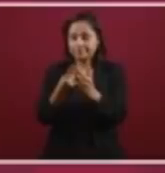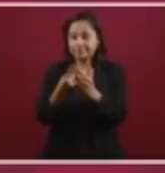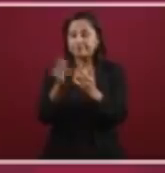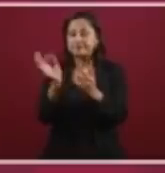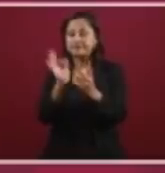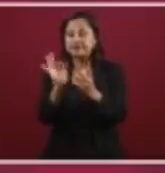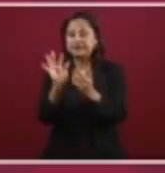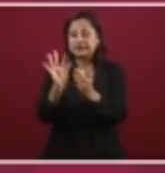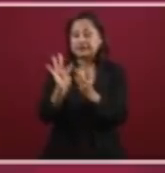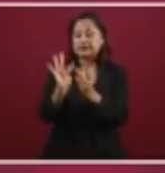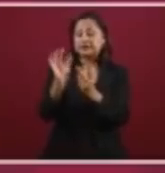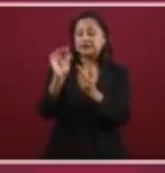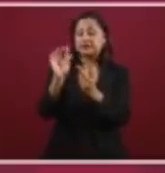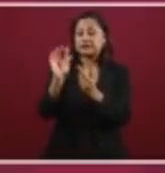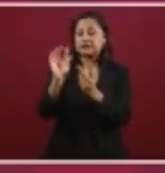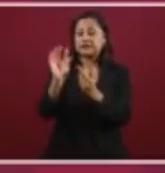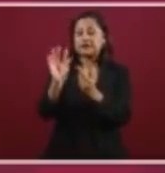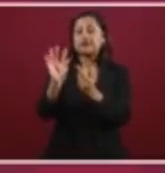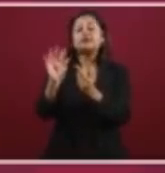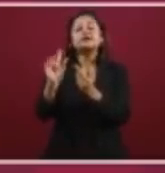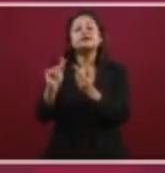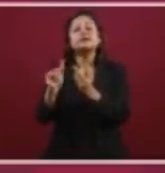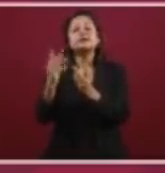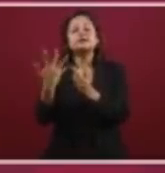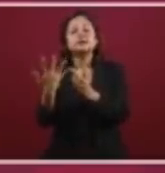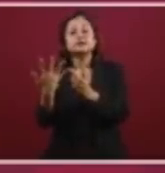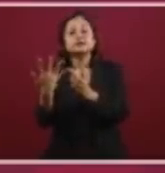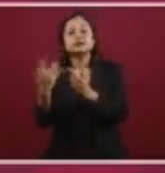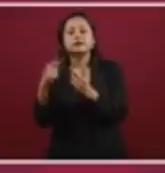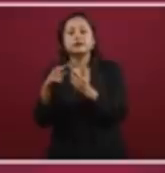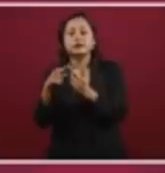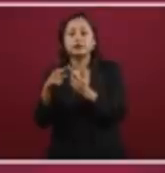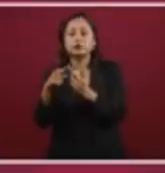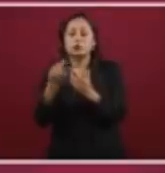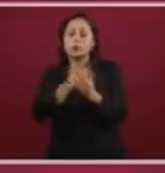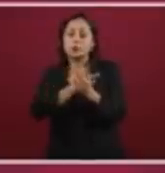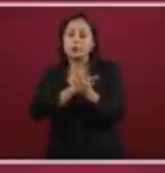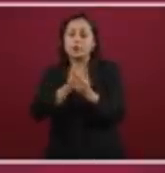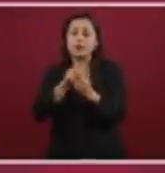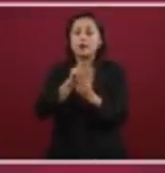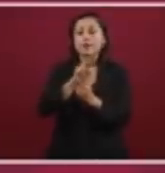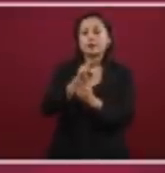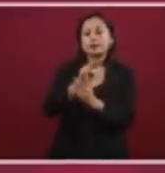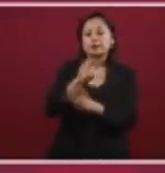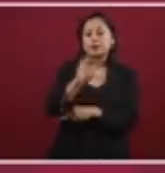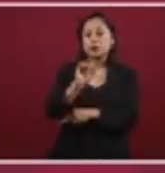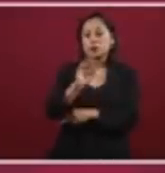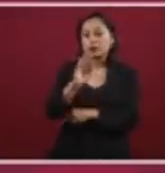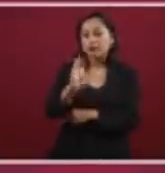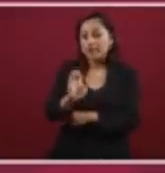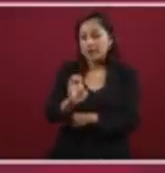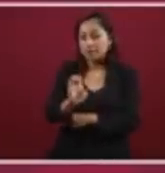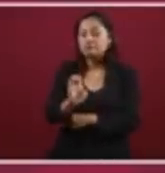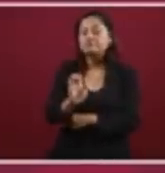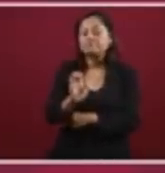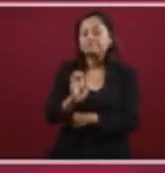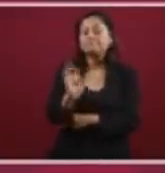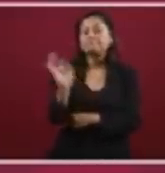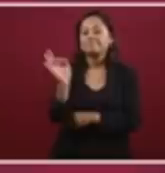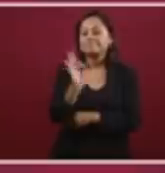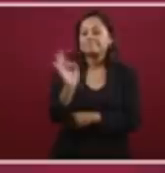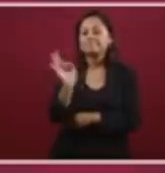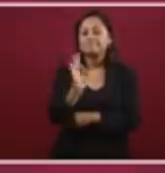iniciativa privada 25 comisión federal de electricidad prácticamente se va a liquidar